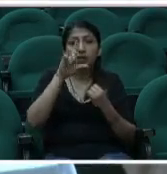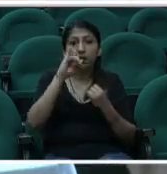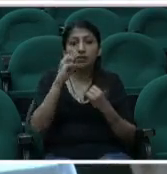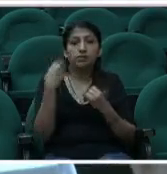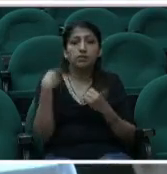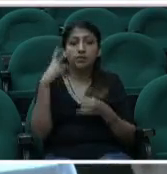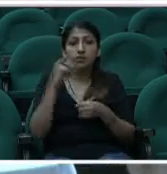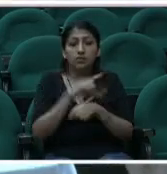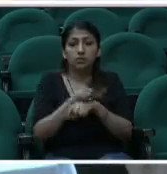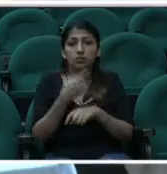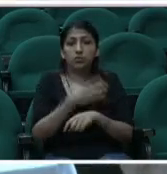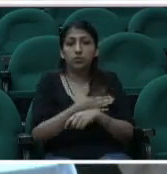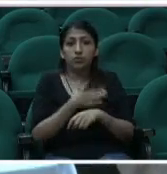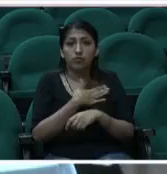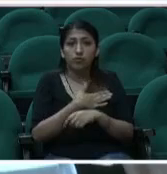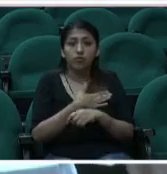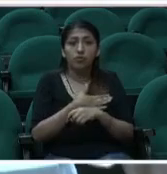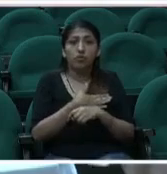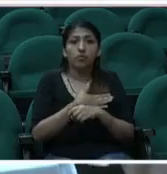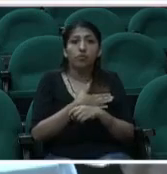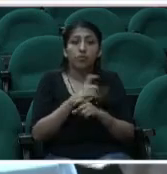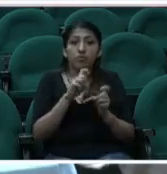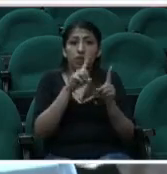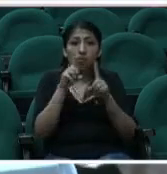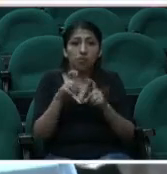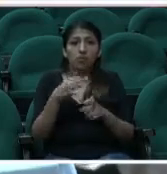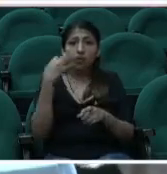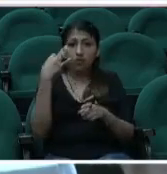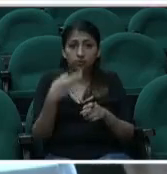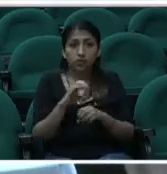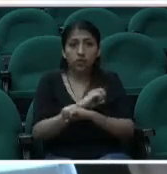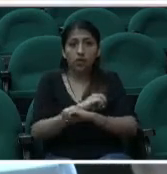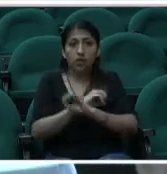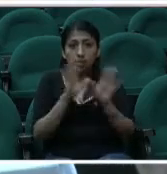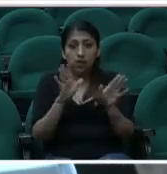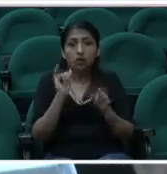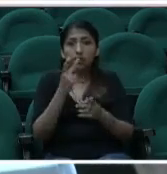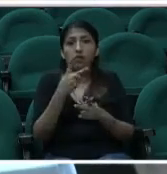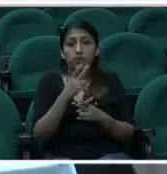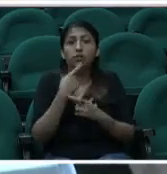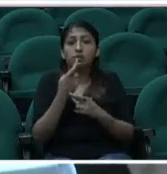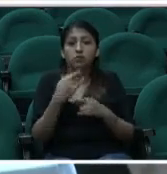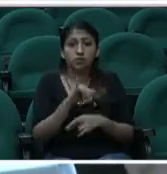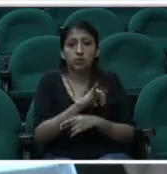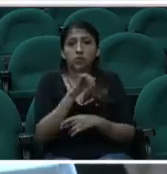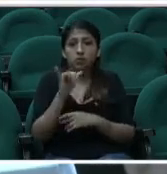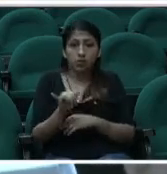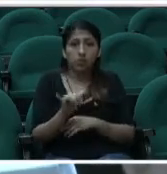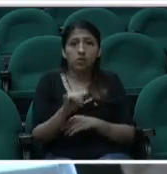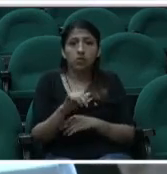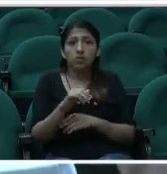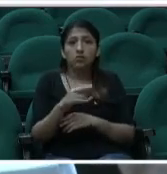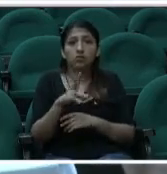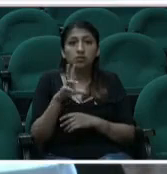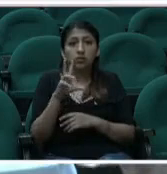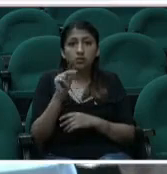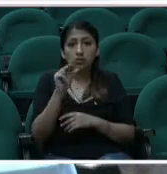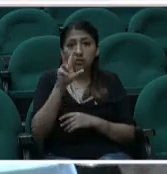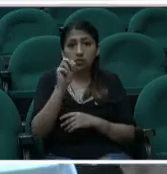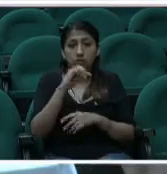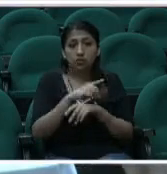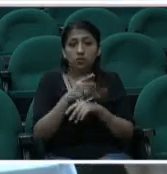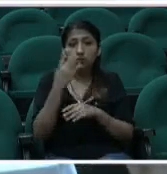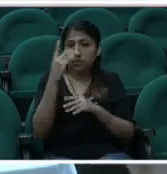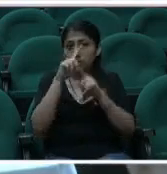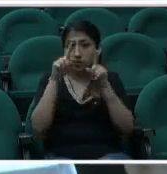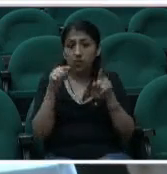30 segundos les pedimos que por favor sean su pregunta concreta y también la respuesta de igual manera si bien es cierto no están los 30 segundos en